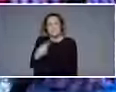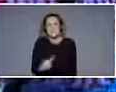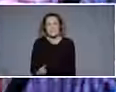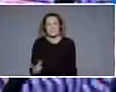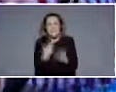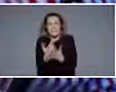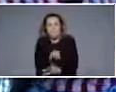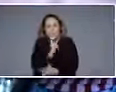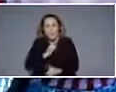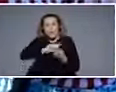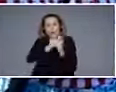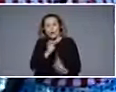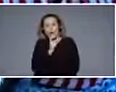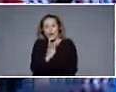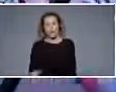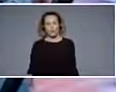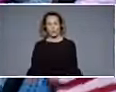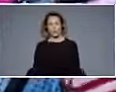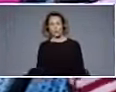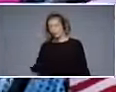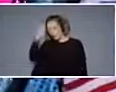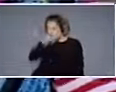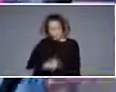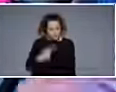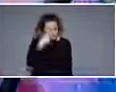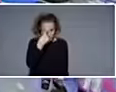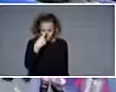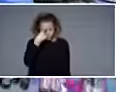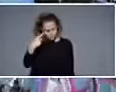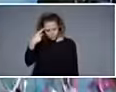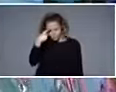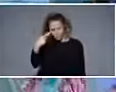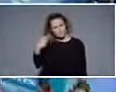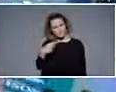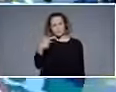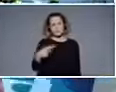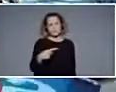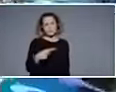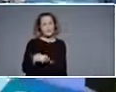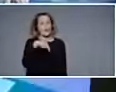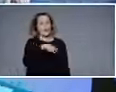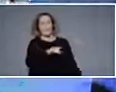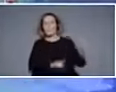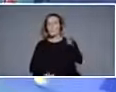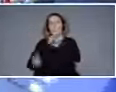Un pobre pesimista. Hoy,